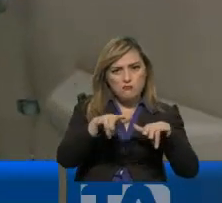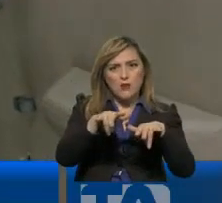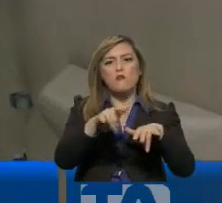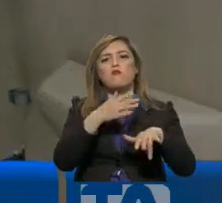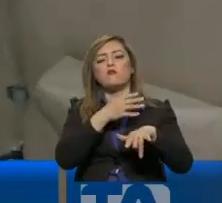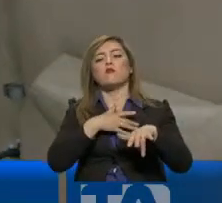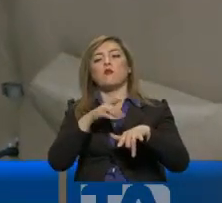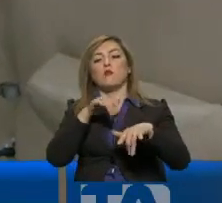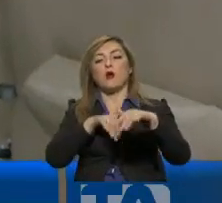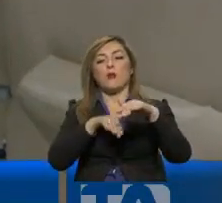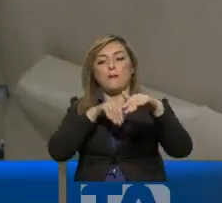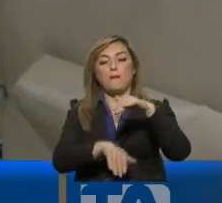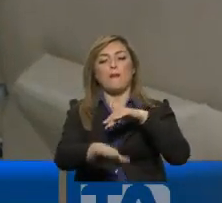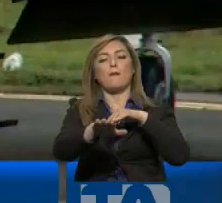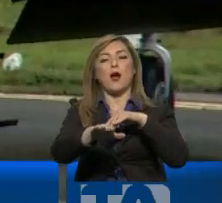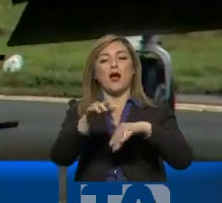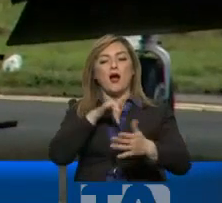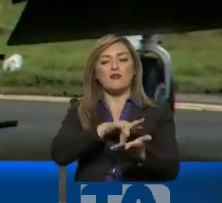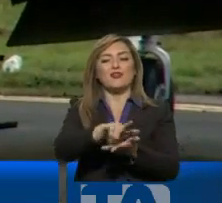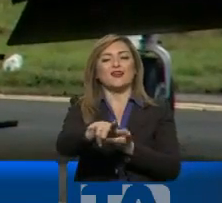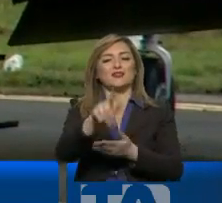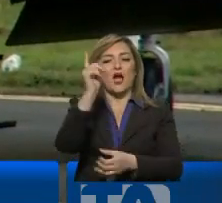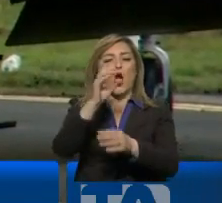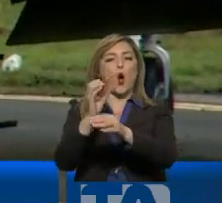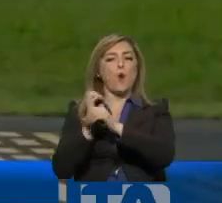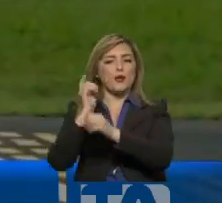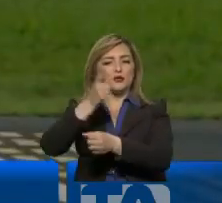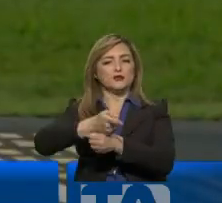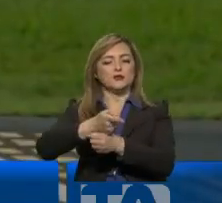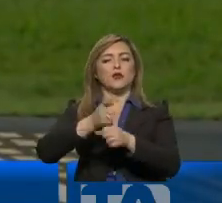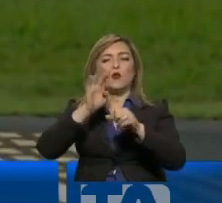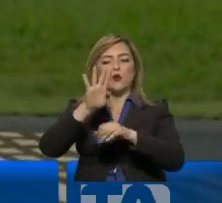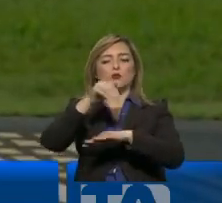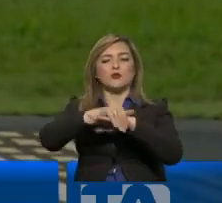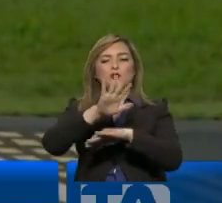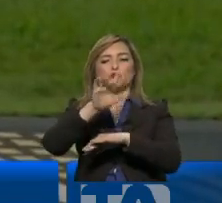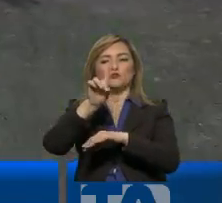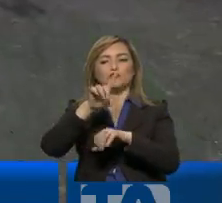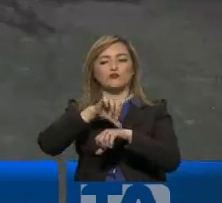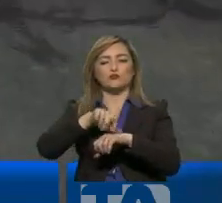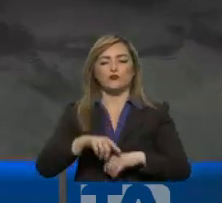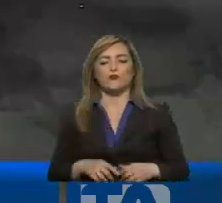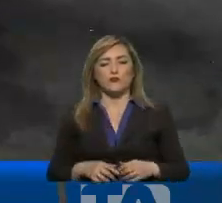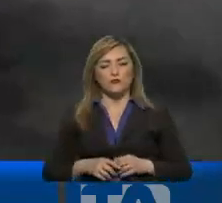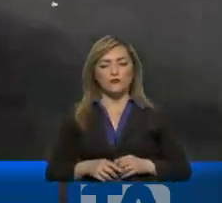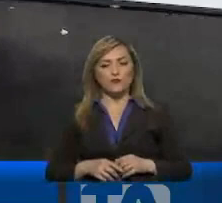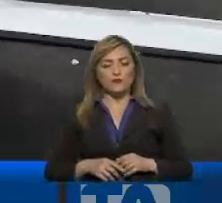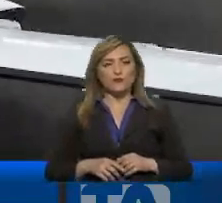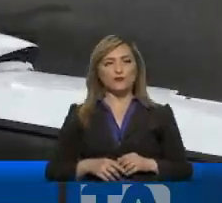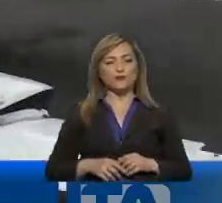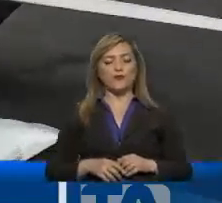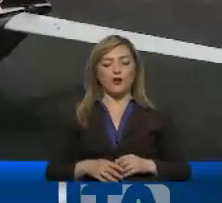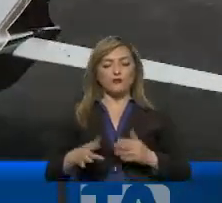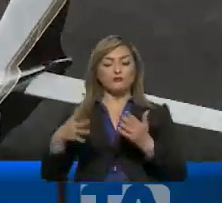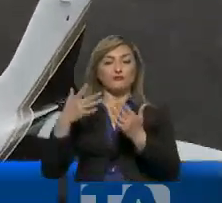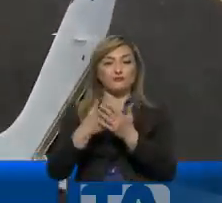la avioneta que ingresó a espacio aéreo ecuatoriano y se la hizo aterrizar a las 16:51. Es ahí cuando acuden al sitio